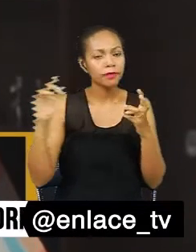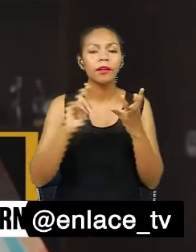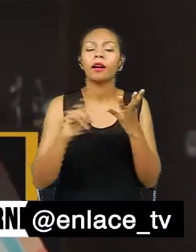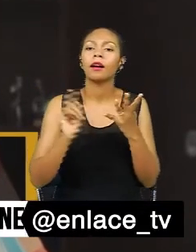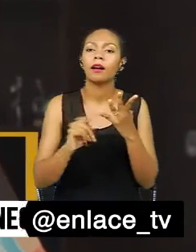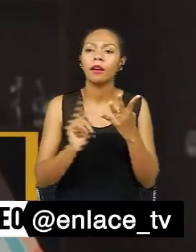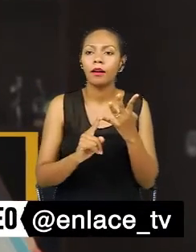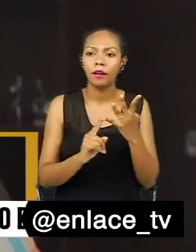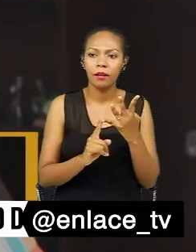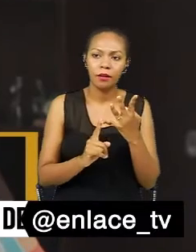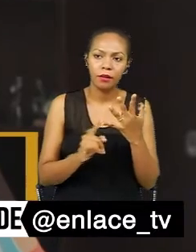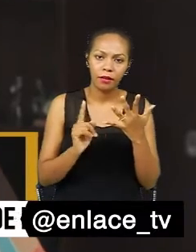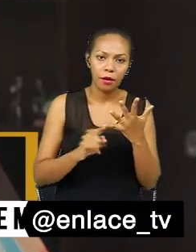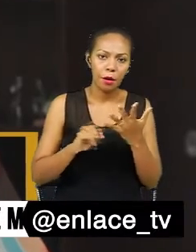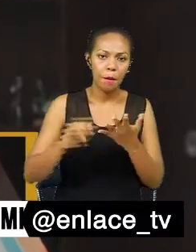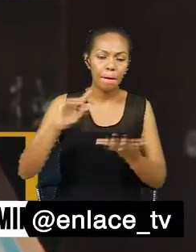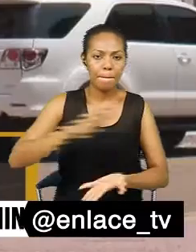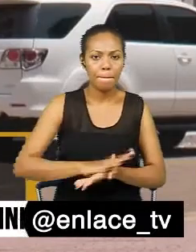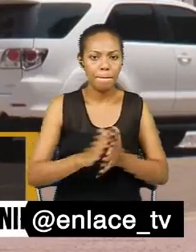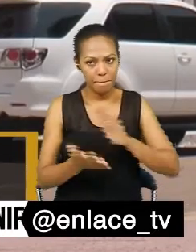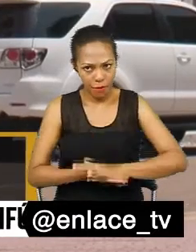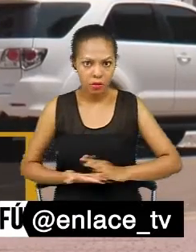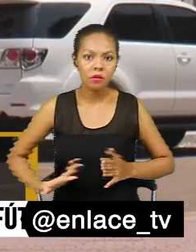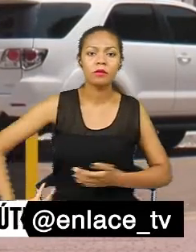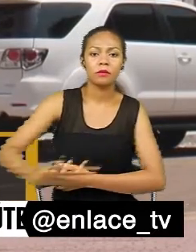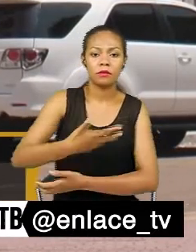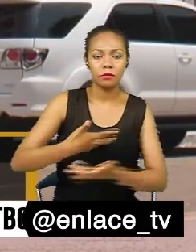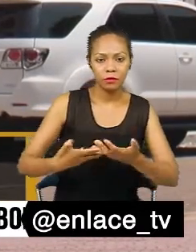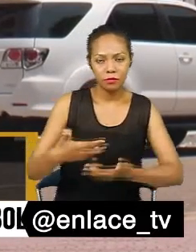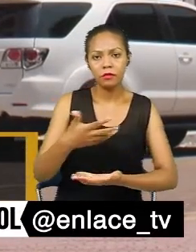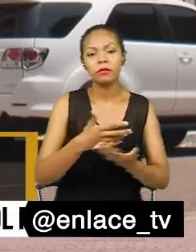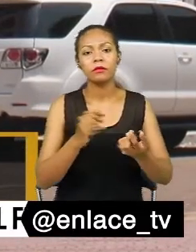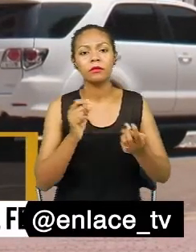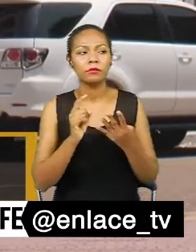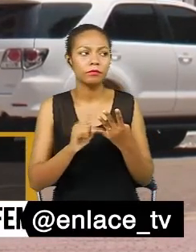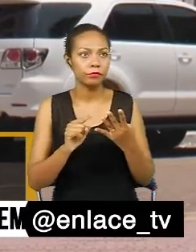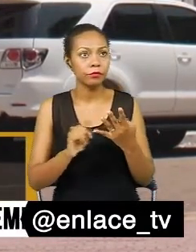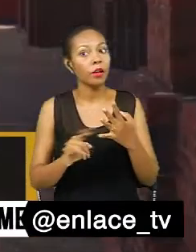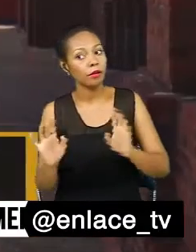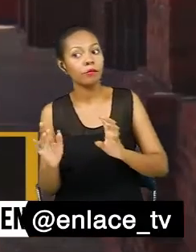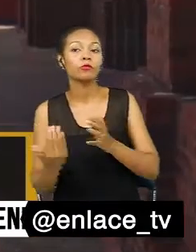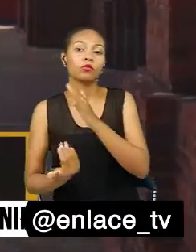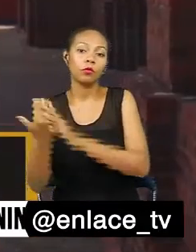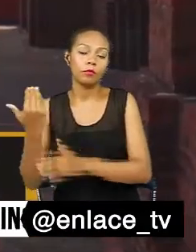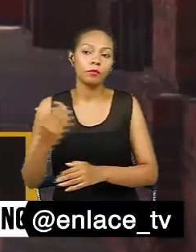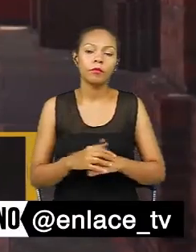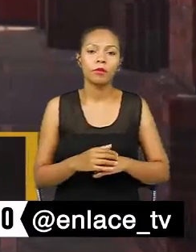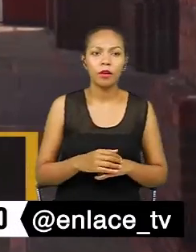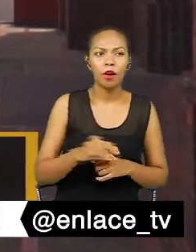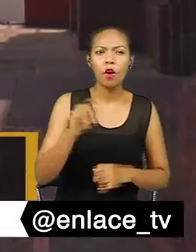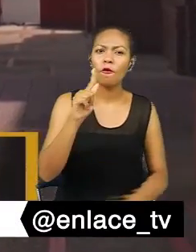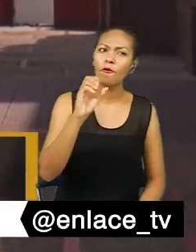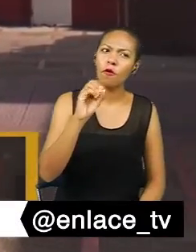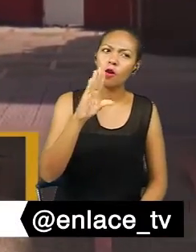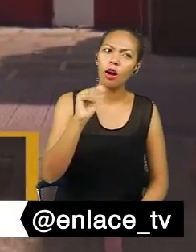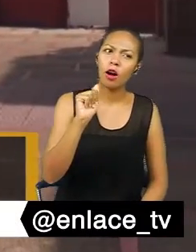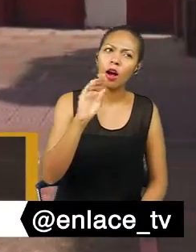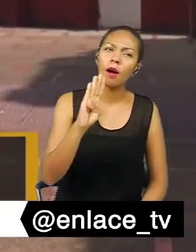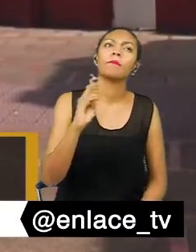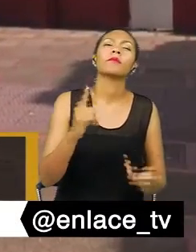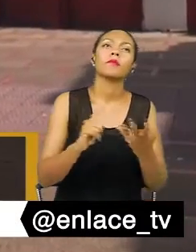También en paz y convivencia llega una persona nueva, al Forcá llega otra persona nueva, a la